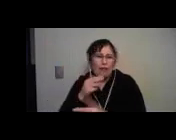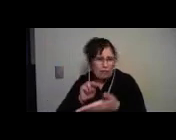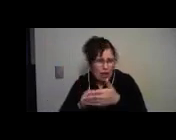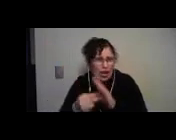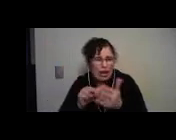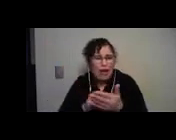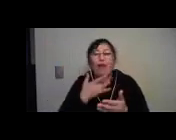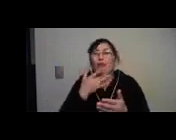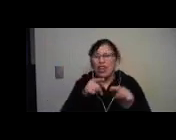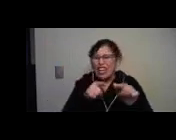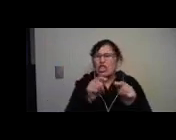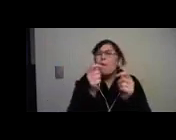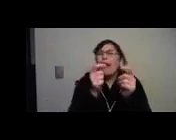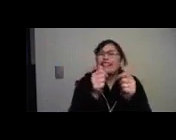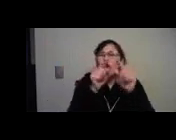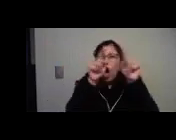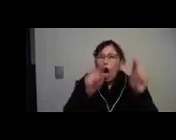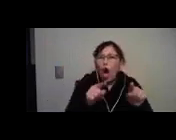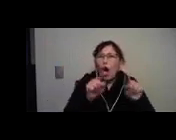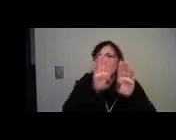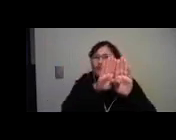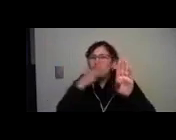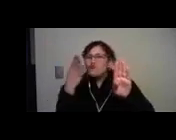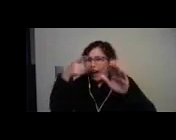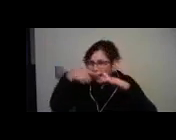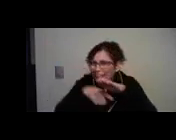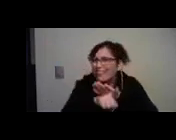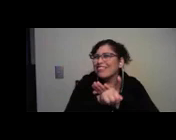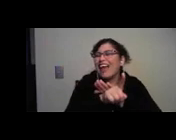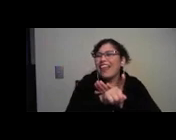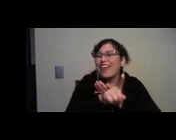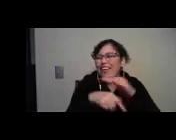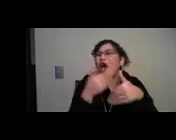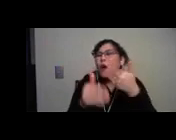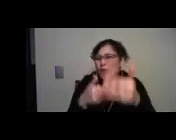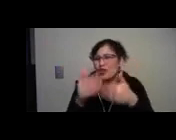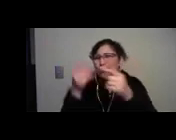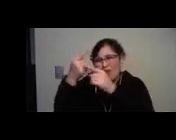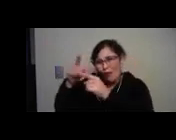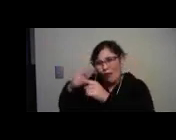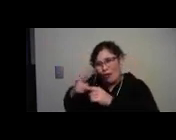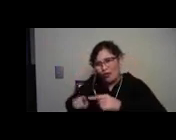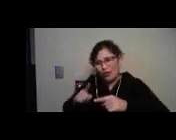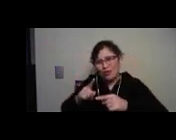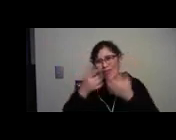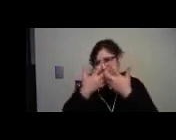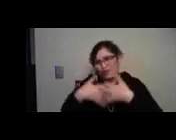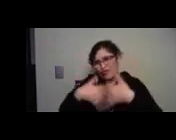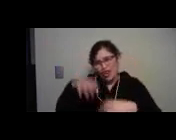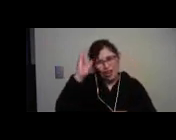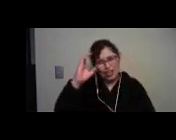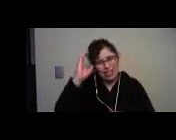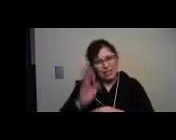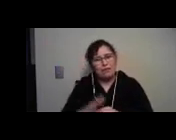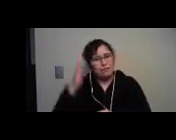está alterada para poder acceder a todos los demás procesos que tienen que ver con funciones cognitivas, ¿ya? Especialmente memoria